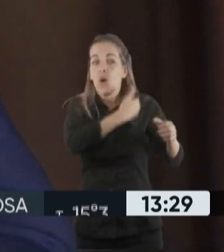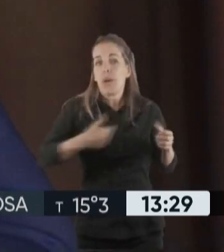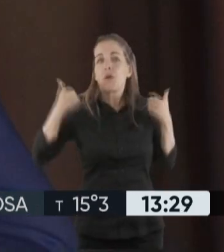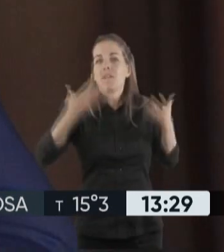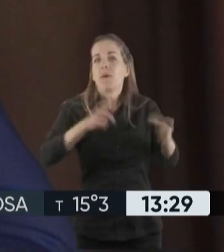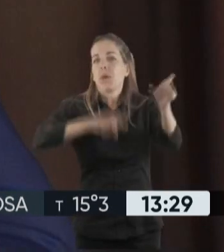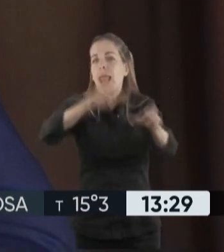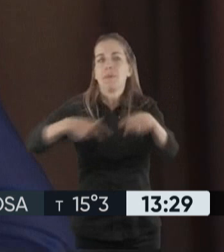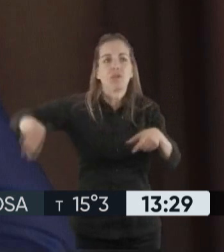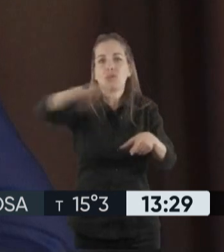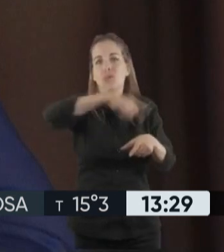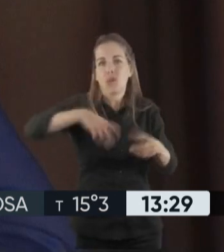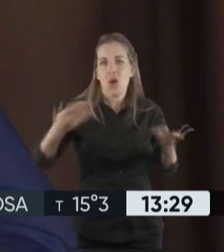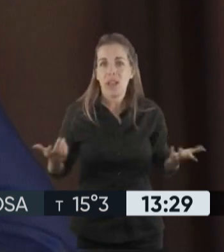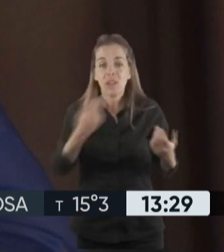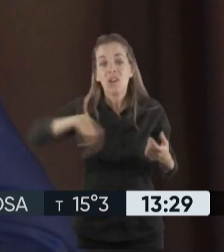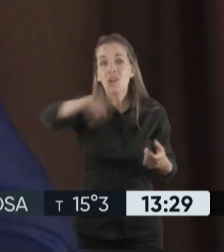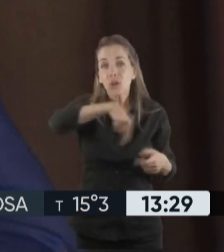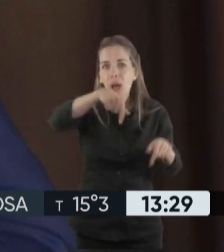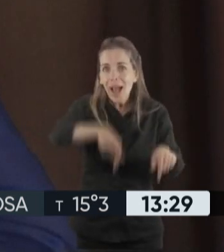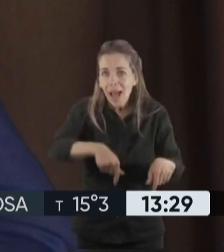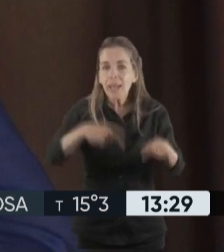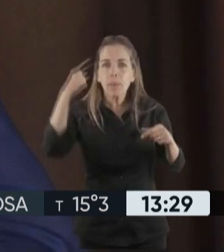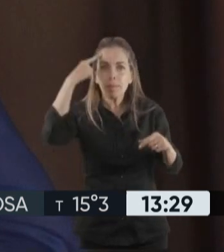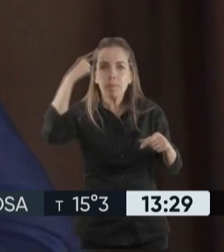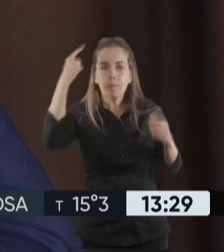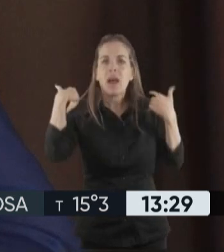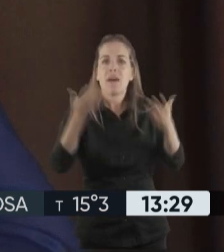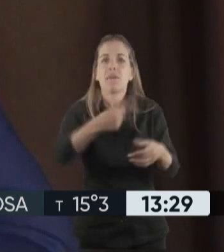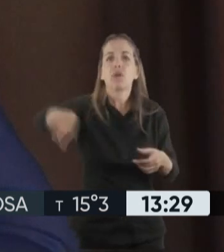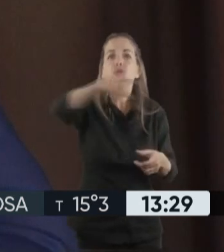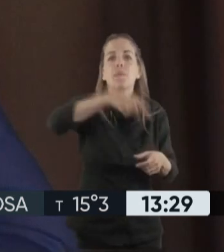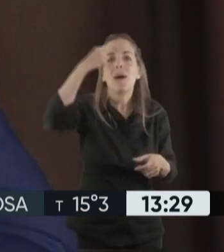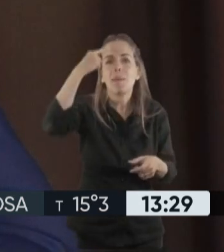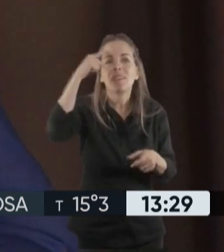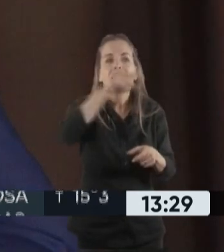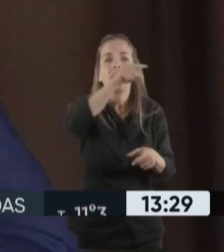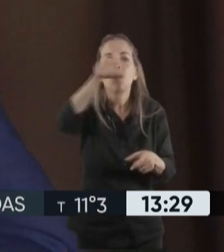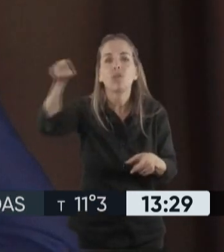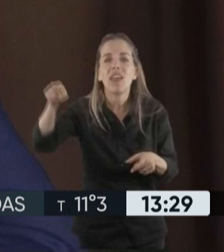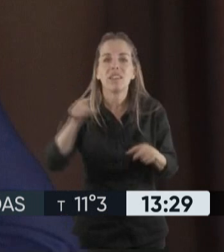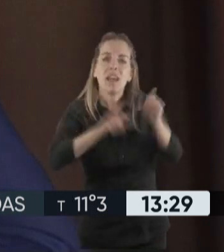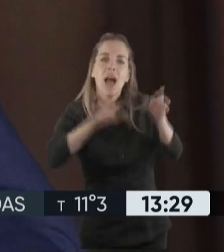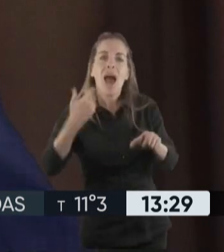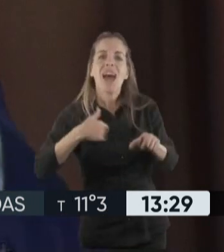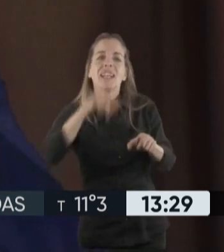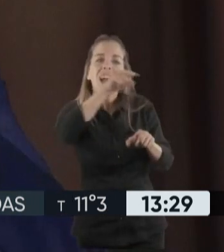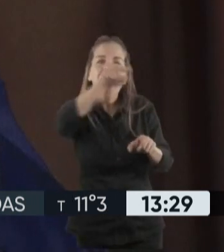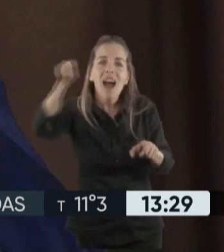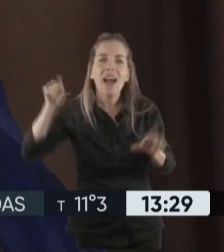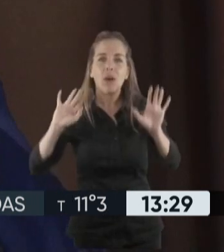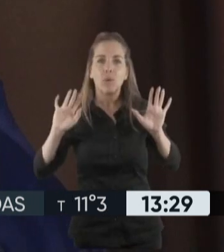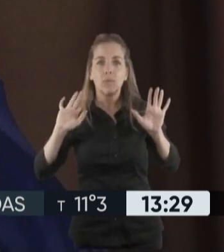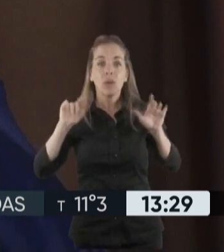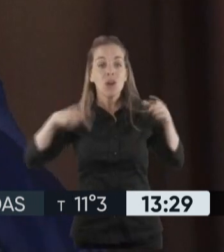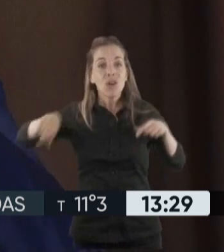Nosotros estamos acá para pensar en ustedes, en cada argentino y en cada argentina. Estamos acá para